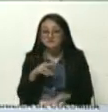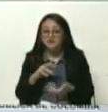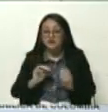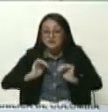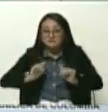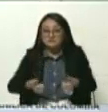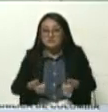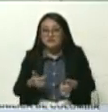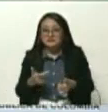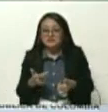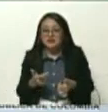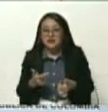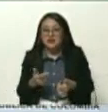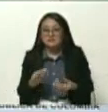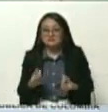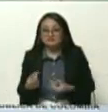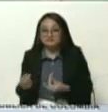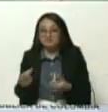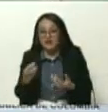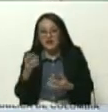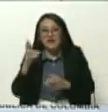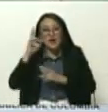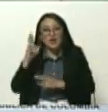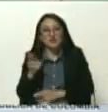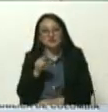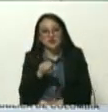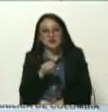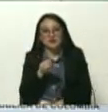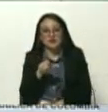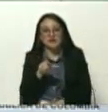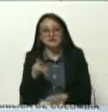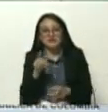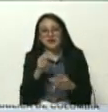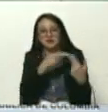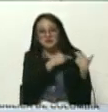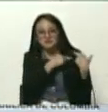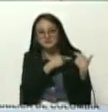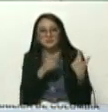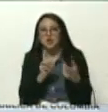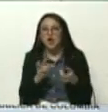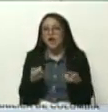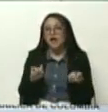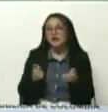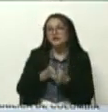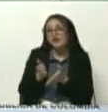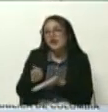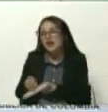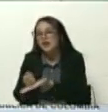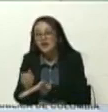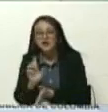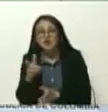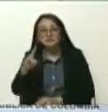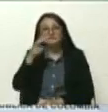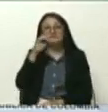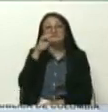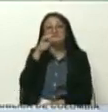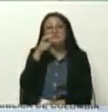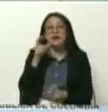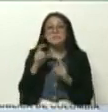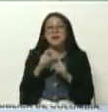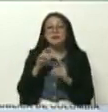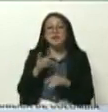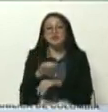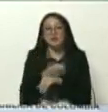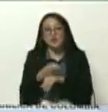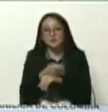reactivar ese papel, reconocerlo, pero no son ningunos intermediarios, son garantes de la palabra del